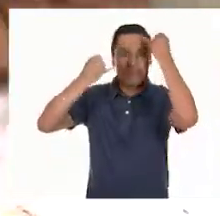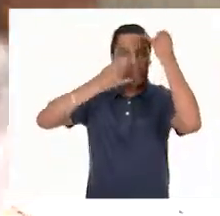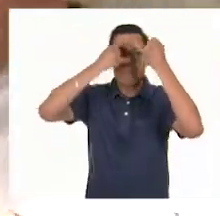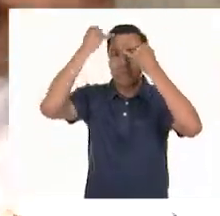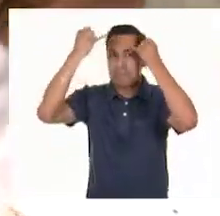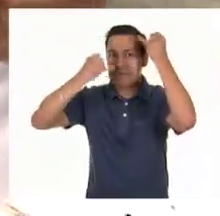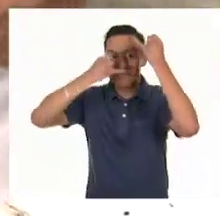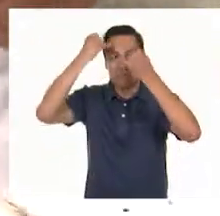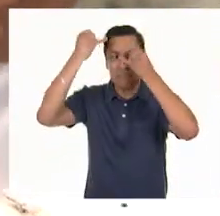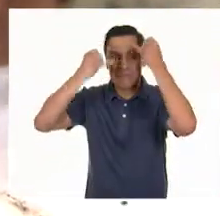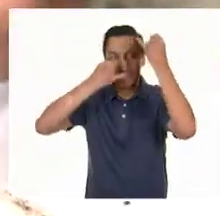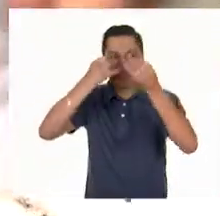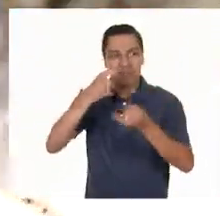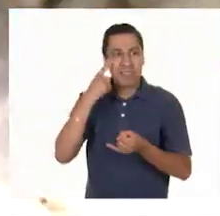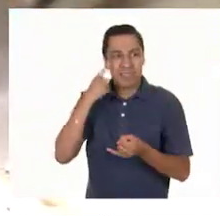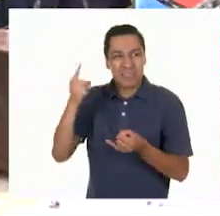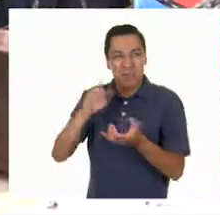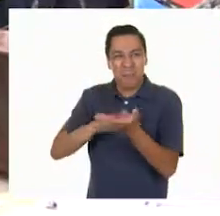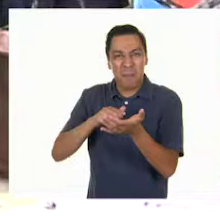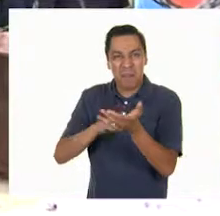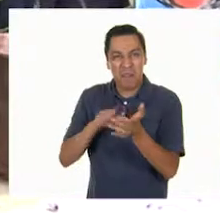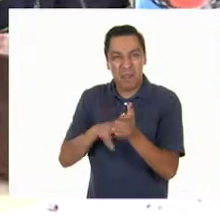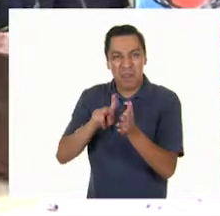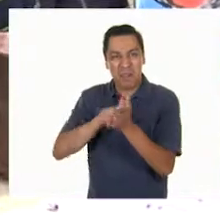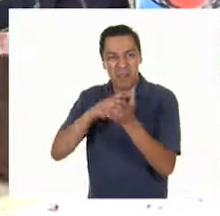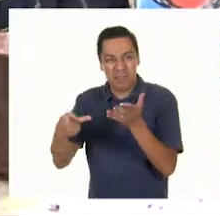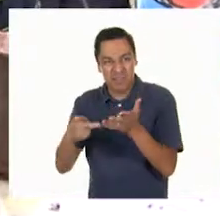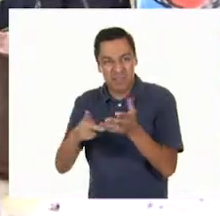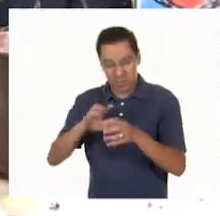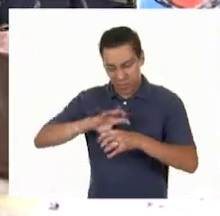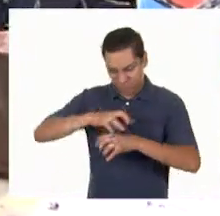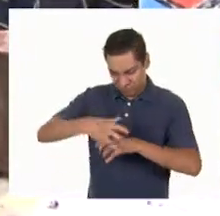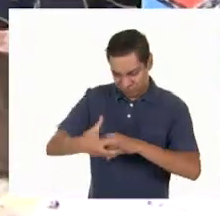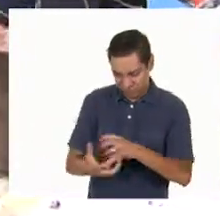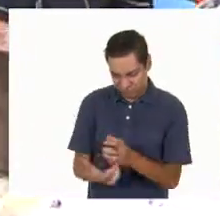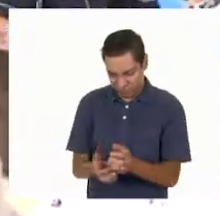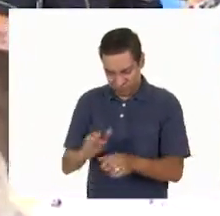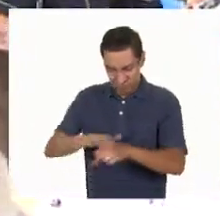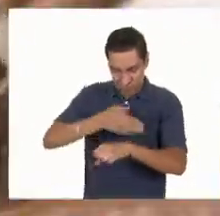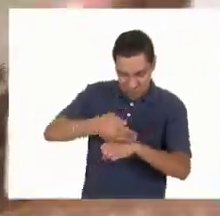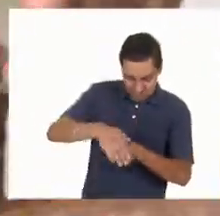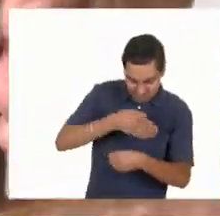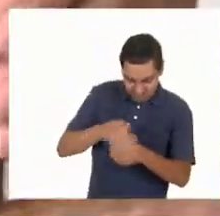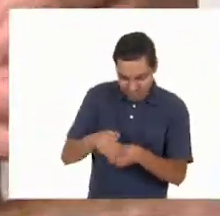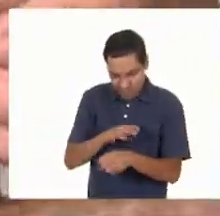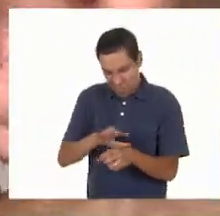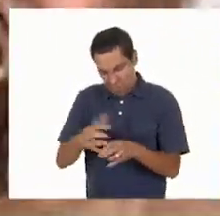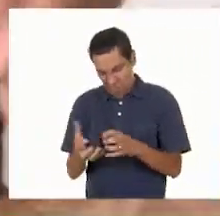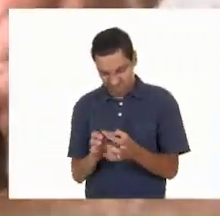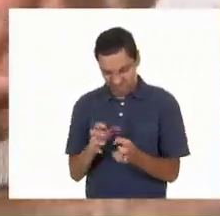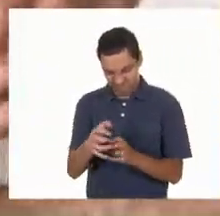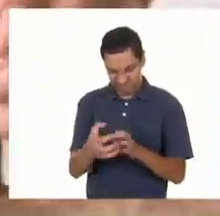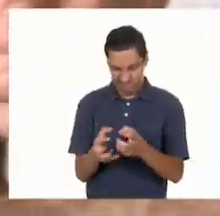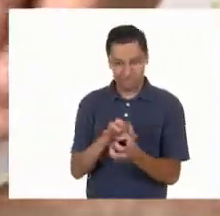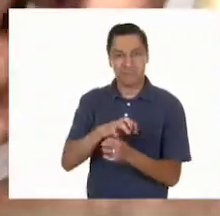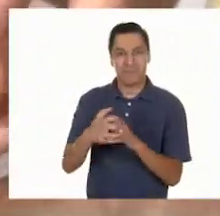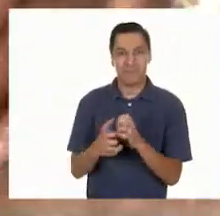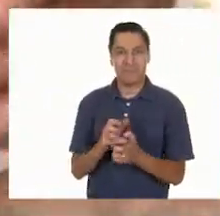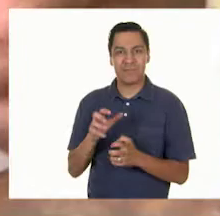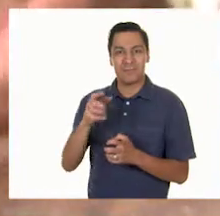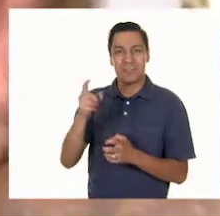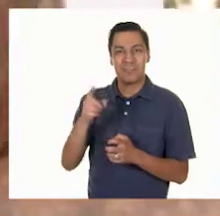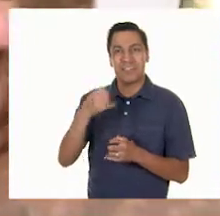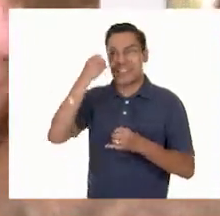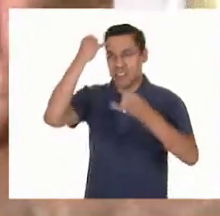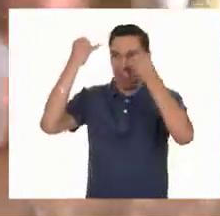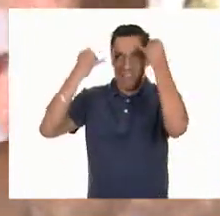que usted esté pensando no comprobó no hacer cómo van a pintar no sé me gusta porque le digo había más